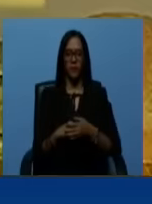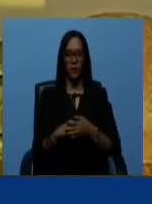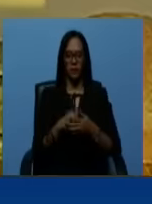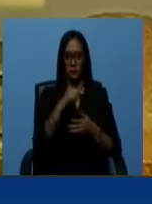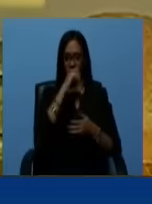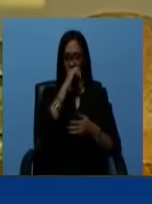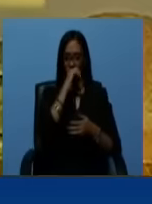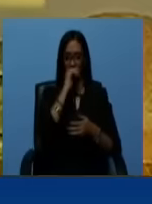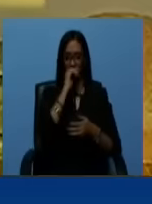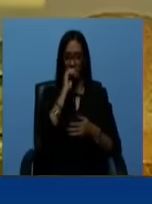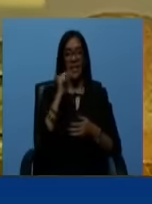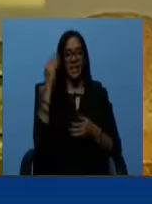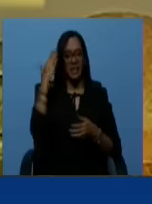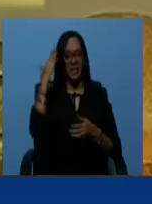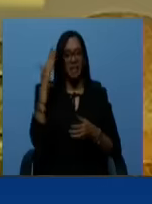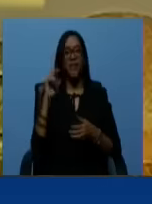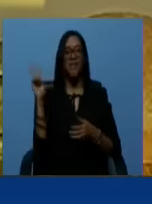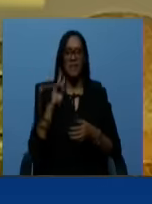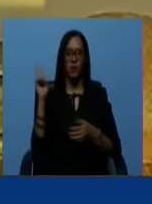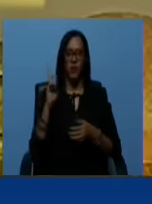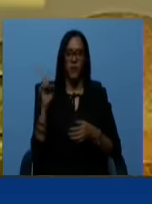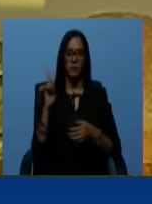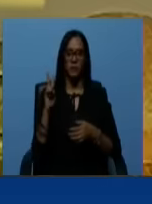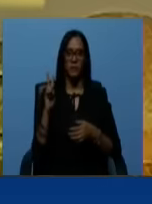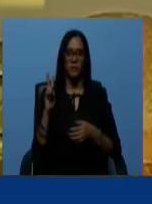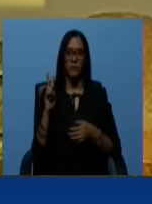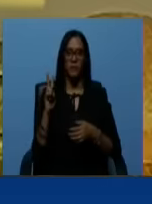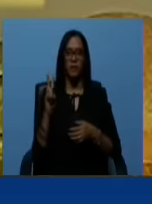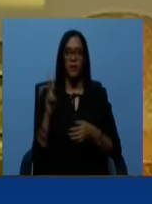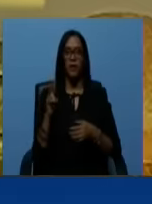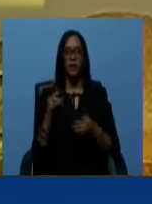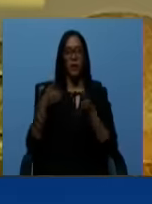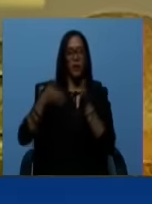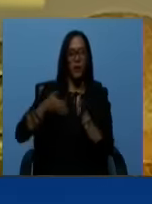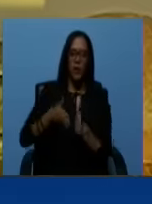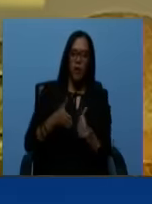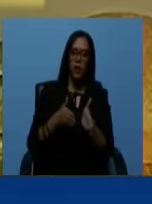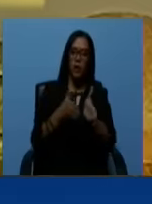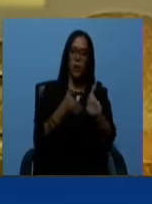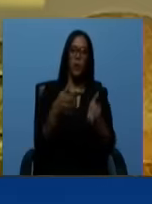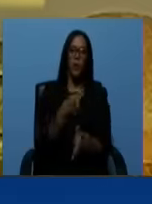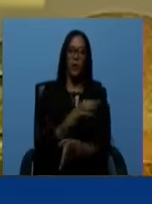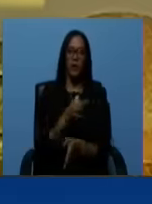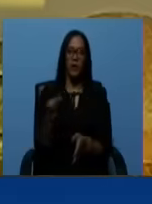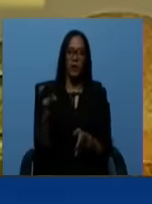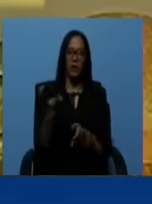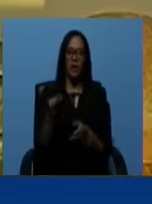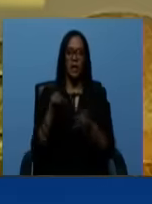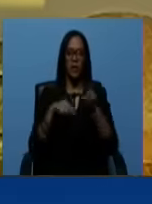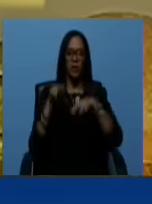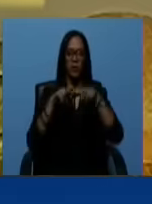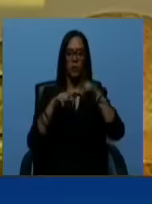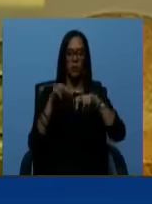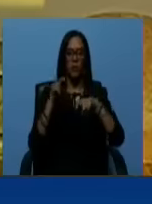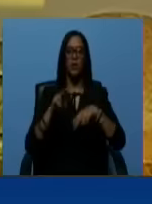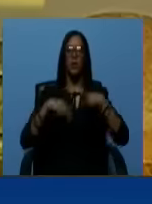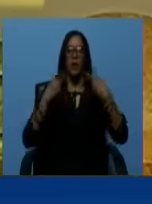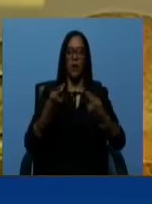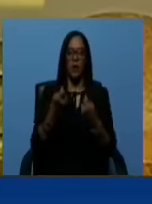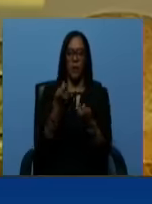y que sé que Venezuela ha tomado el rumbo correcto de la construcción de una nueva